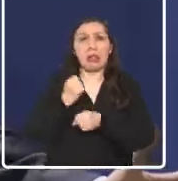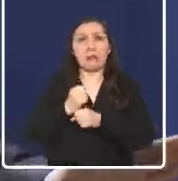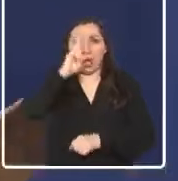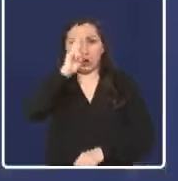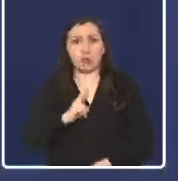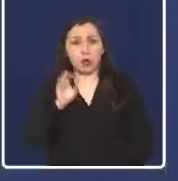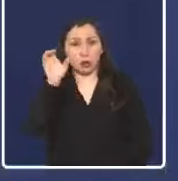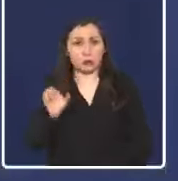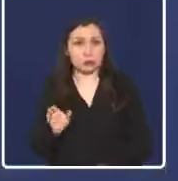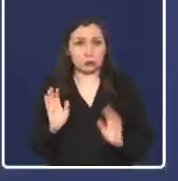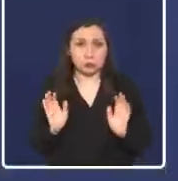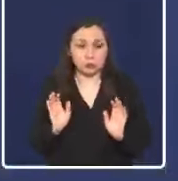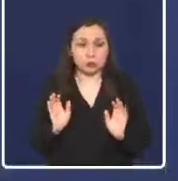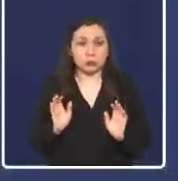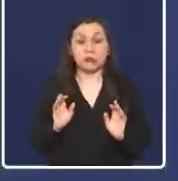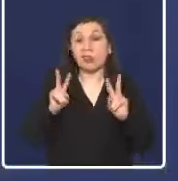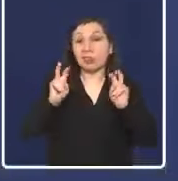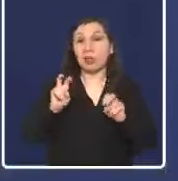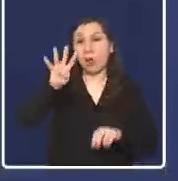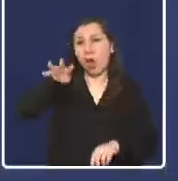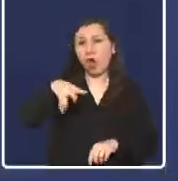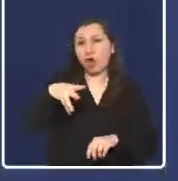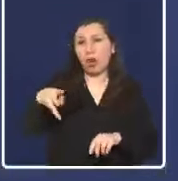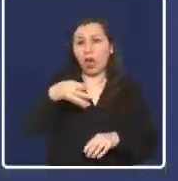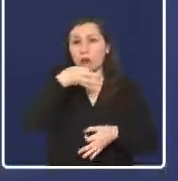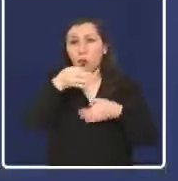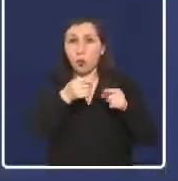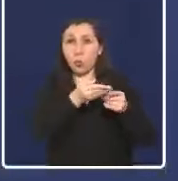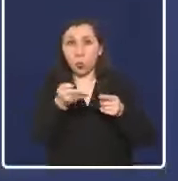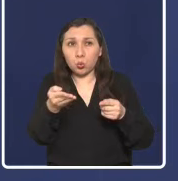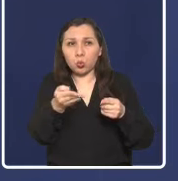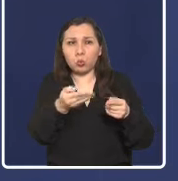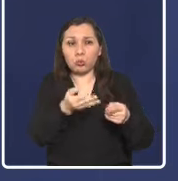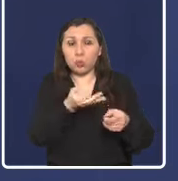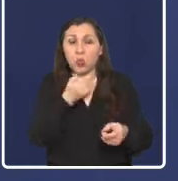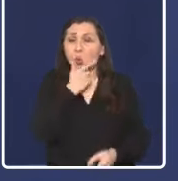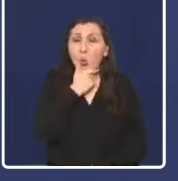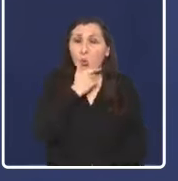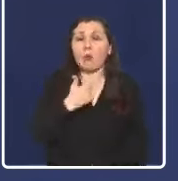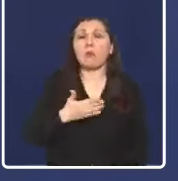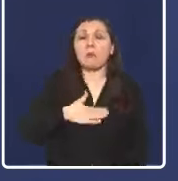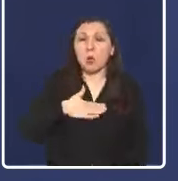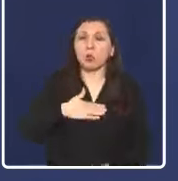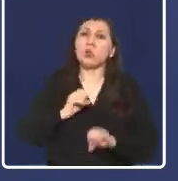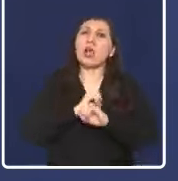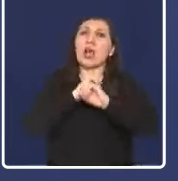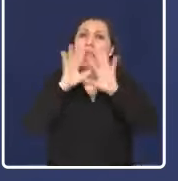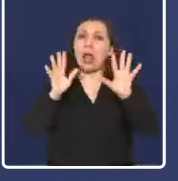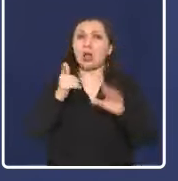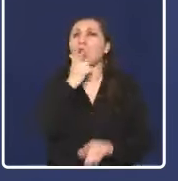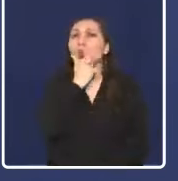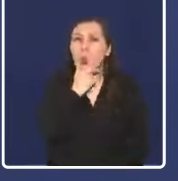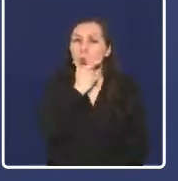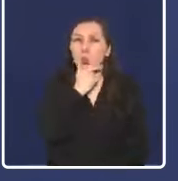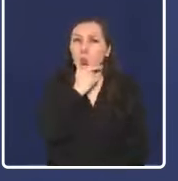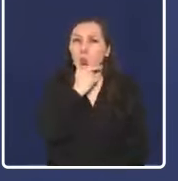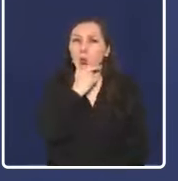esta persona. Y sobre los horarios, dado que usted expresa dudas, me gustaría que se aclararan esas dudas